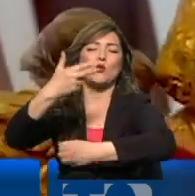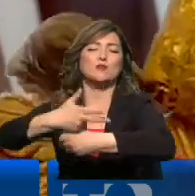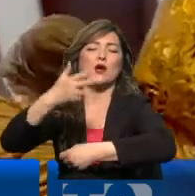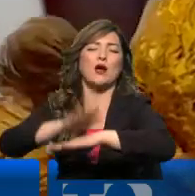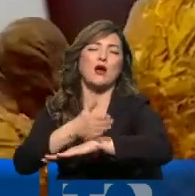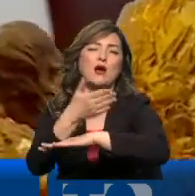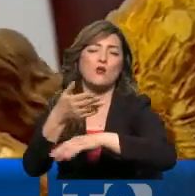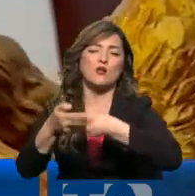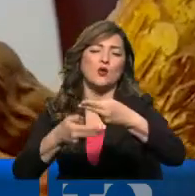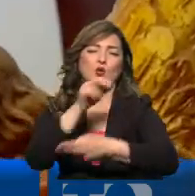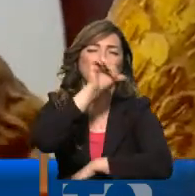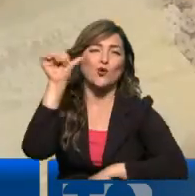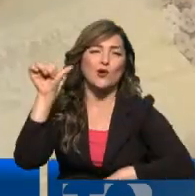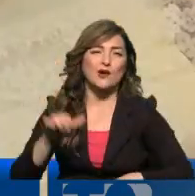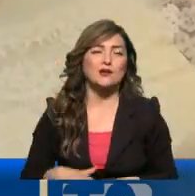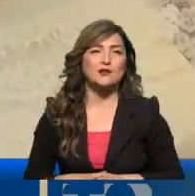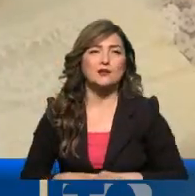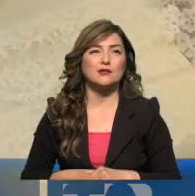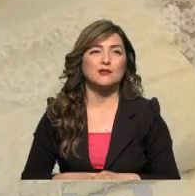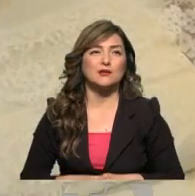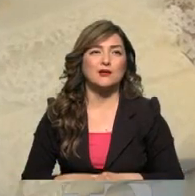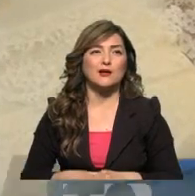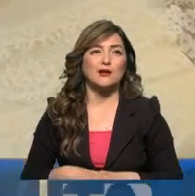dolor acaban con esta madre